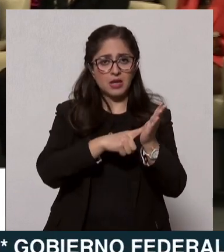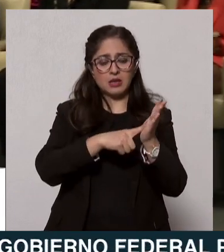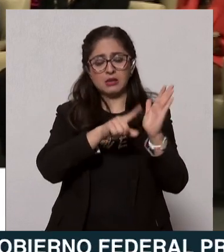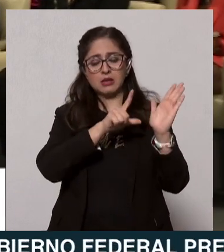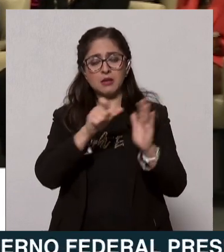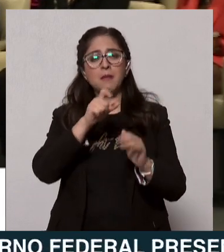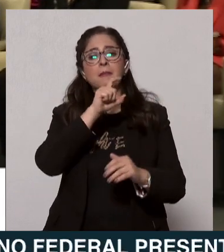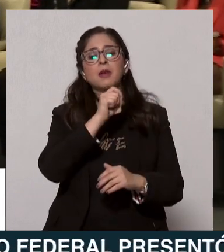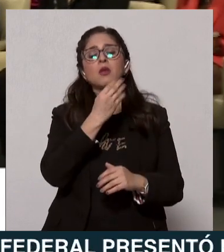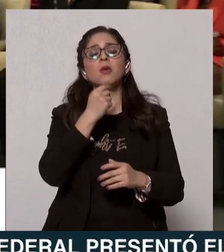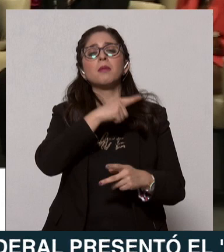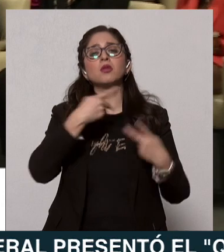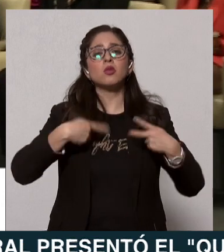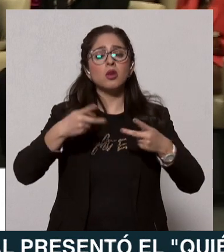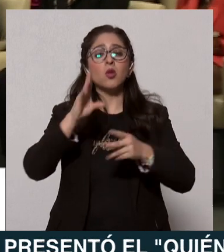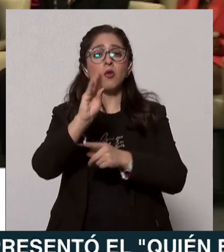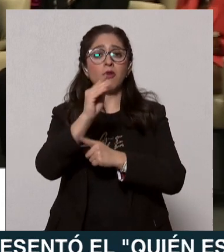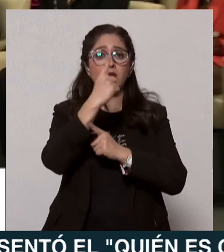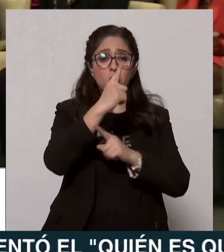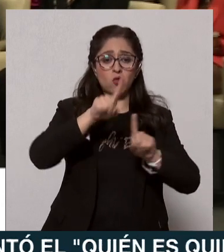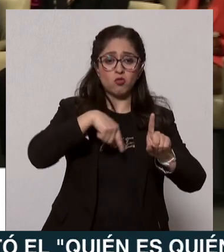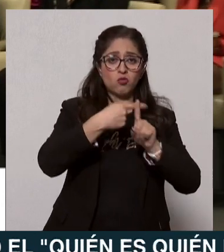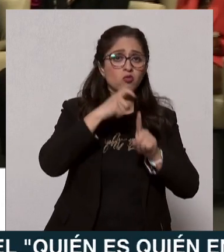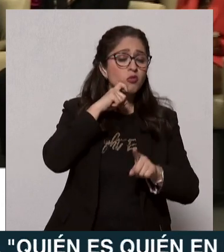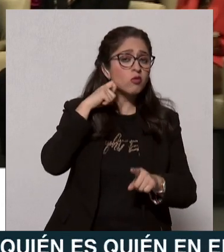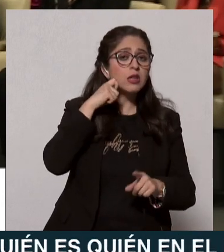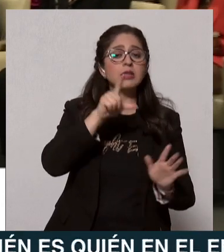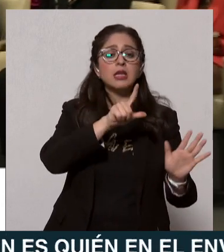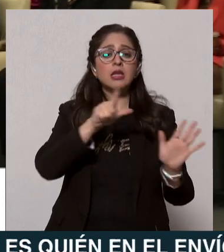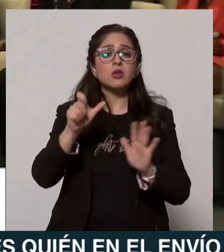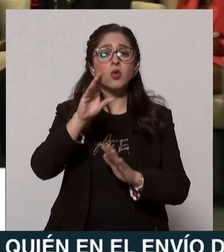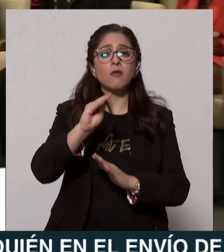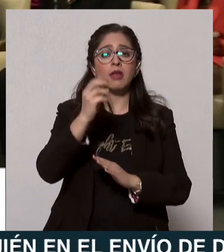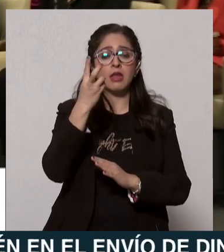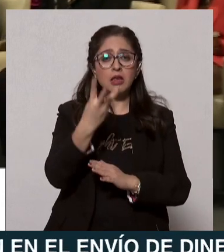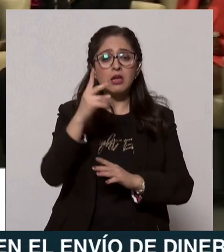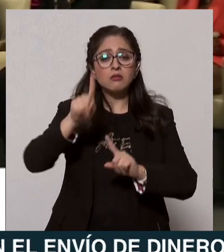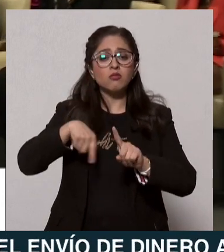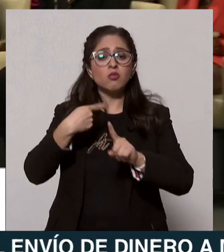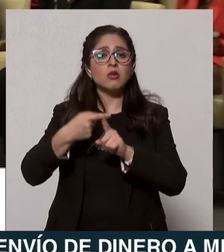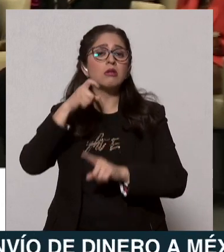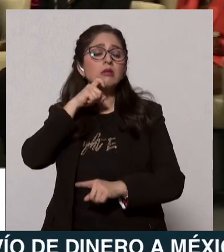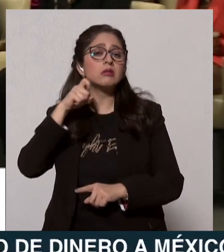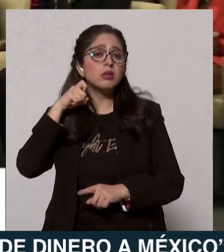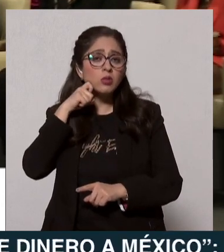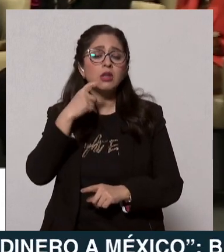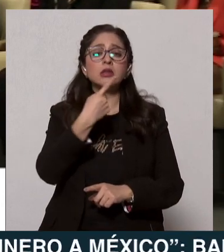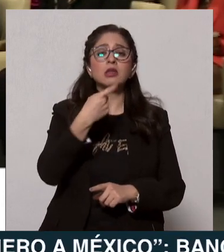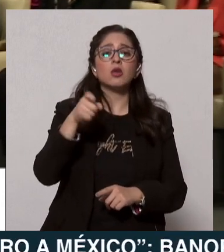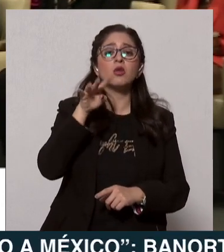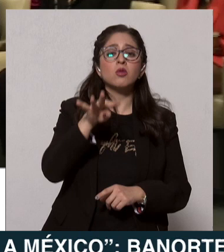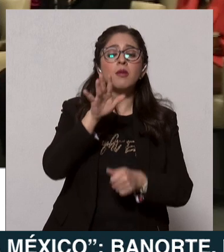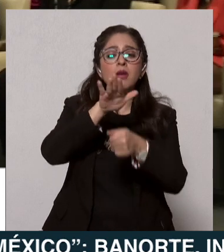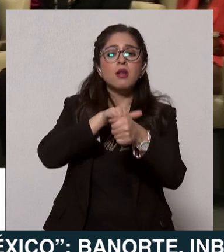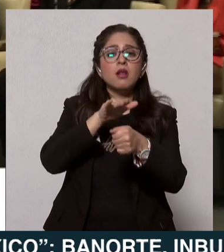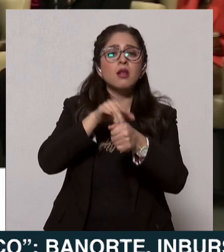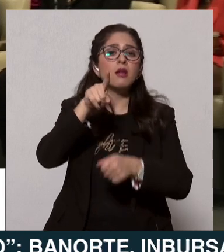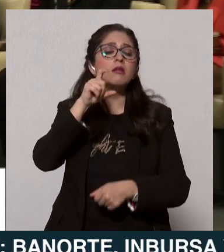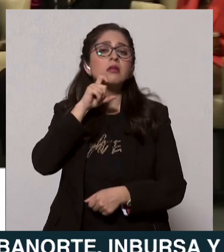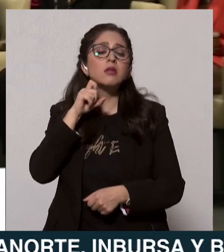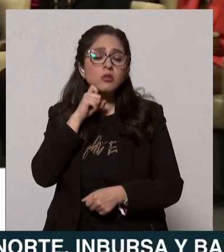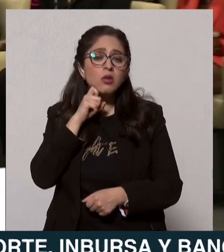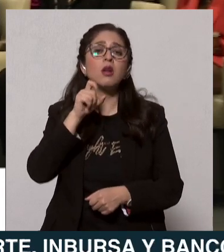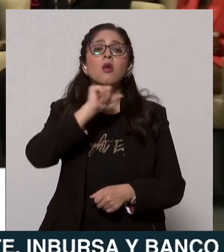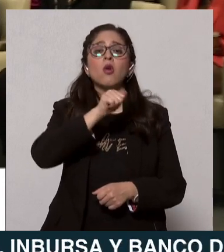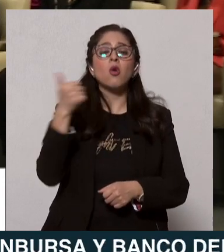sexuales, 91 por violación, 793 por abuso sexual, 119 por acoso sexual, 11